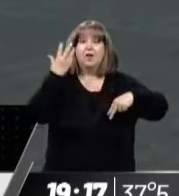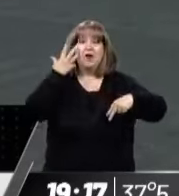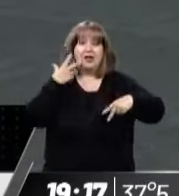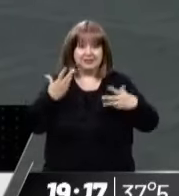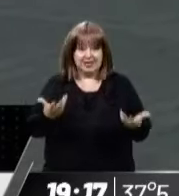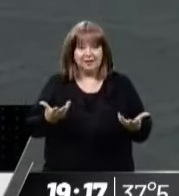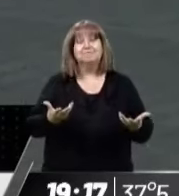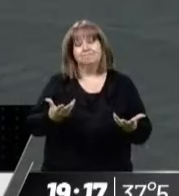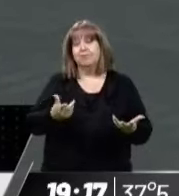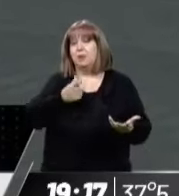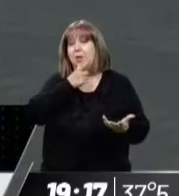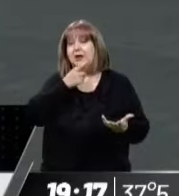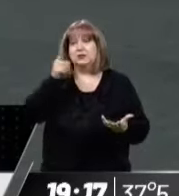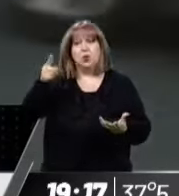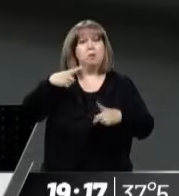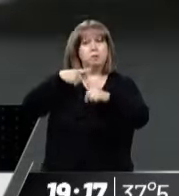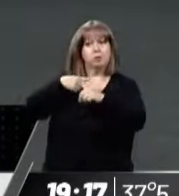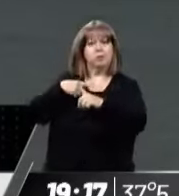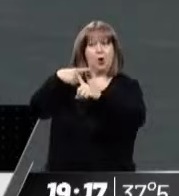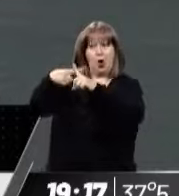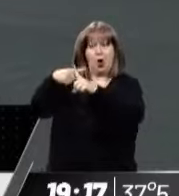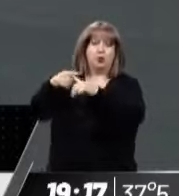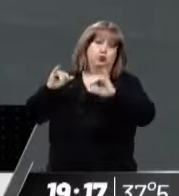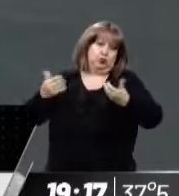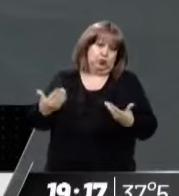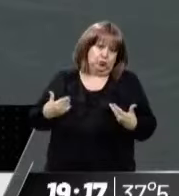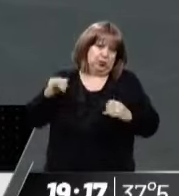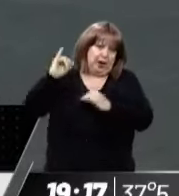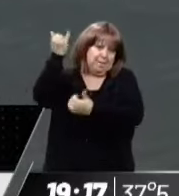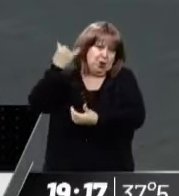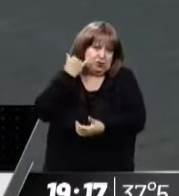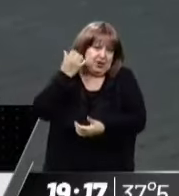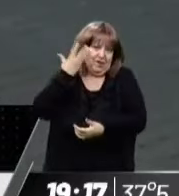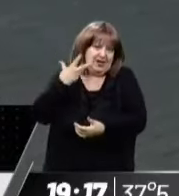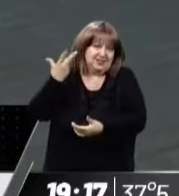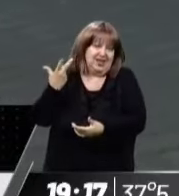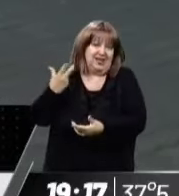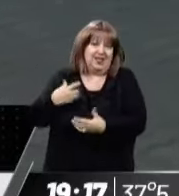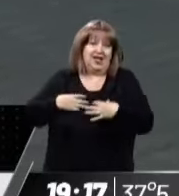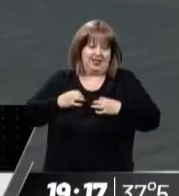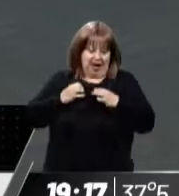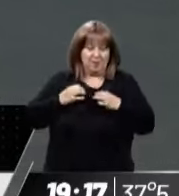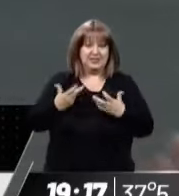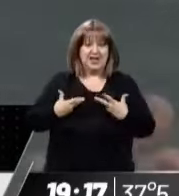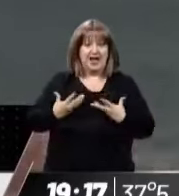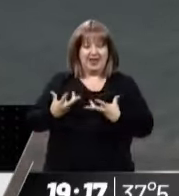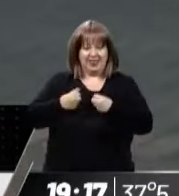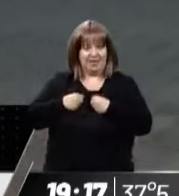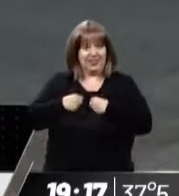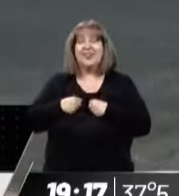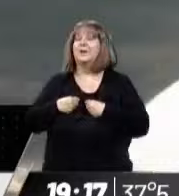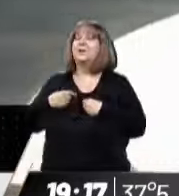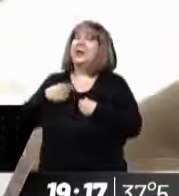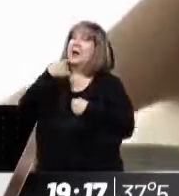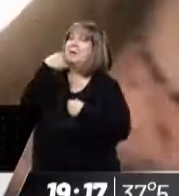optimista. Por supuesto soy optimista. Somos campeón del mundo. Tenemos que defender la camisa. Bueno, llega el